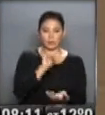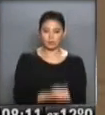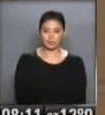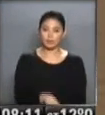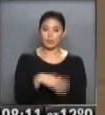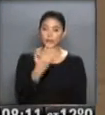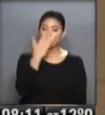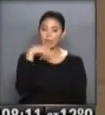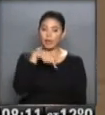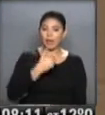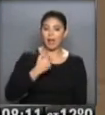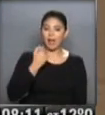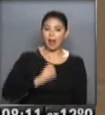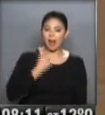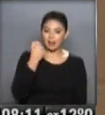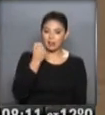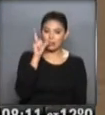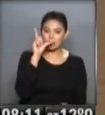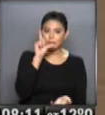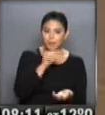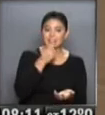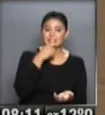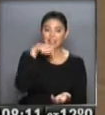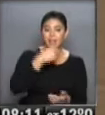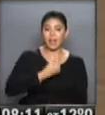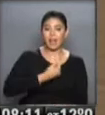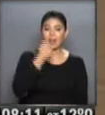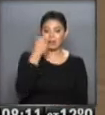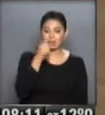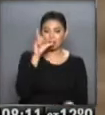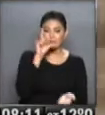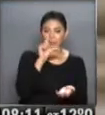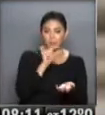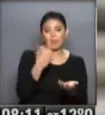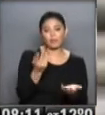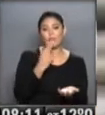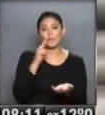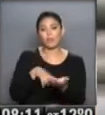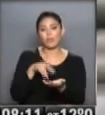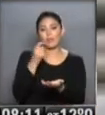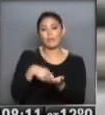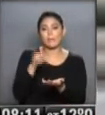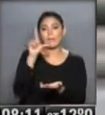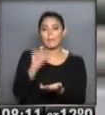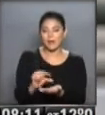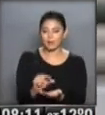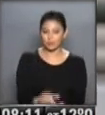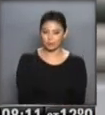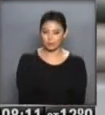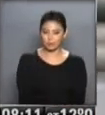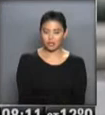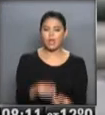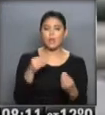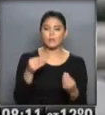es reducir ganancias en Argentina. Es decir, al reducir ganancias en Argentina, pagan menos impuestos. ¿Y por qué traslada